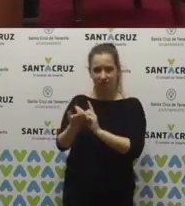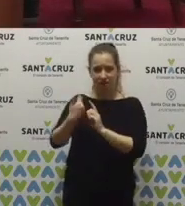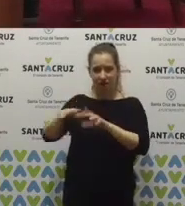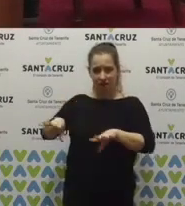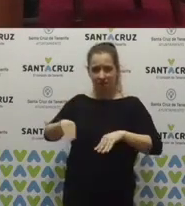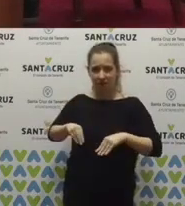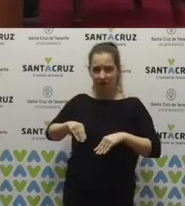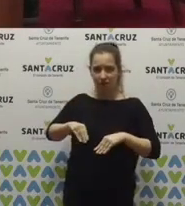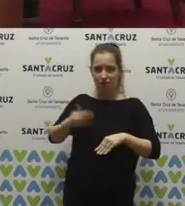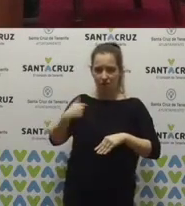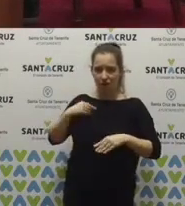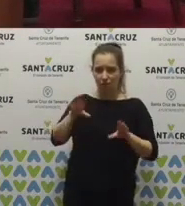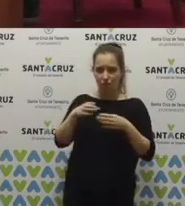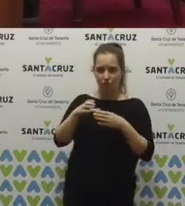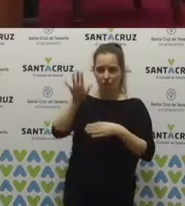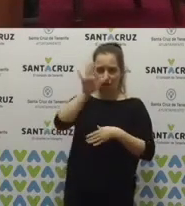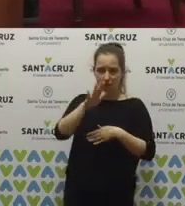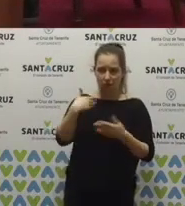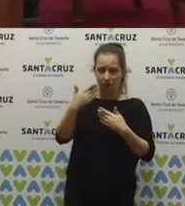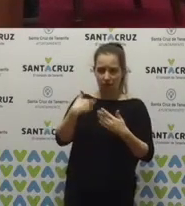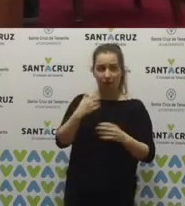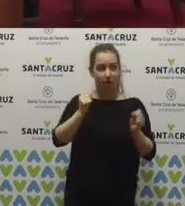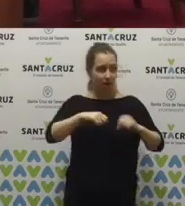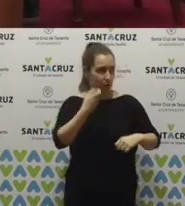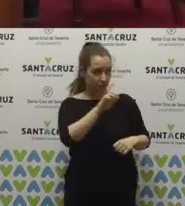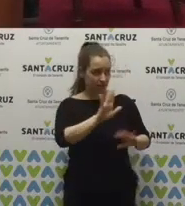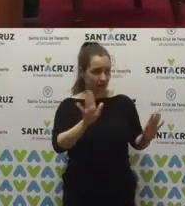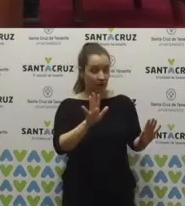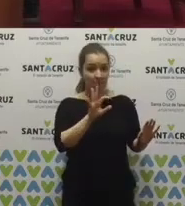ok doña y ahí se ha planteado usted